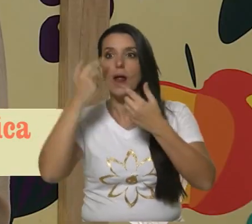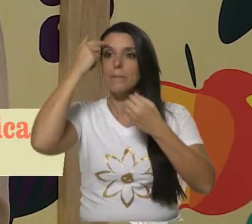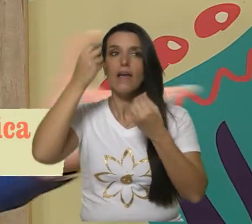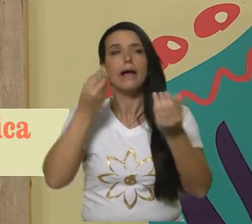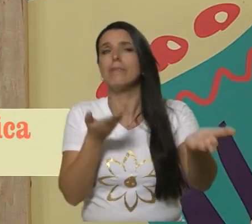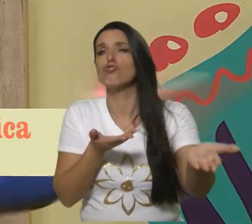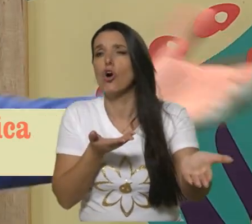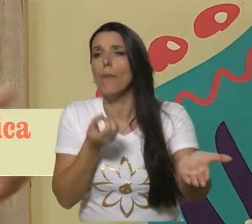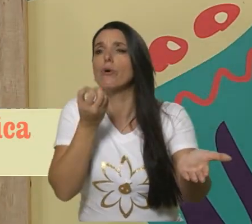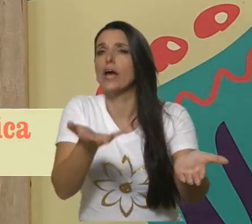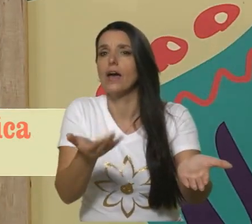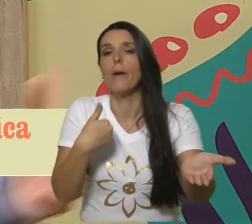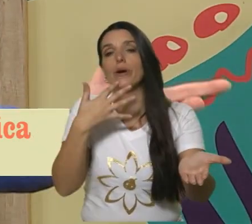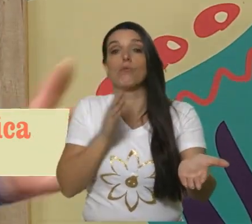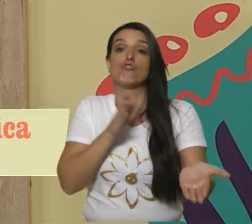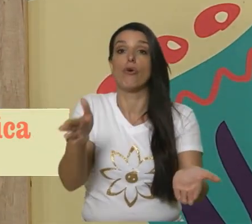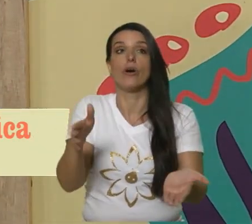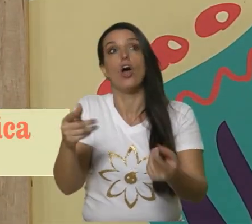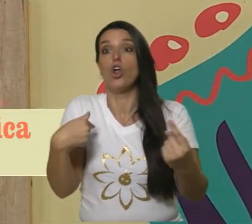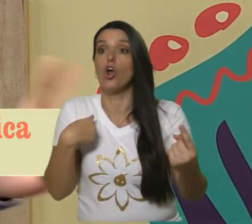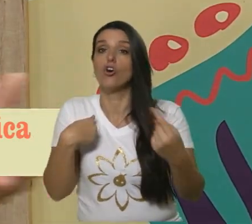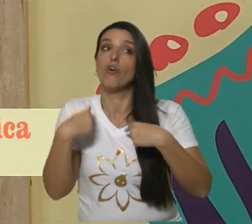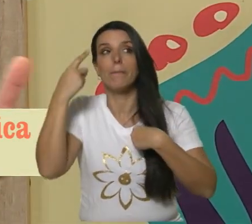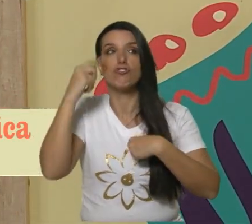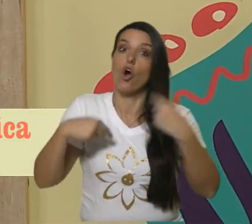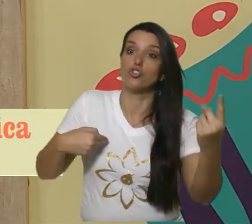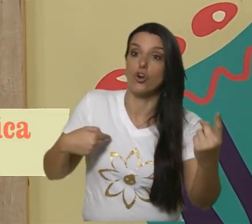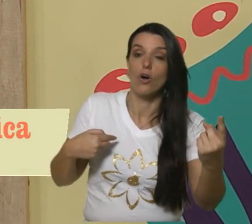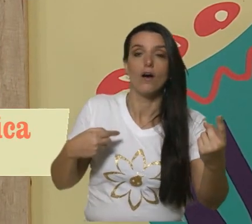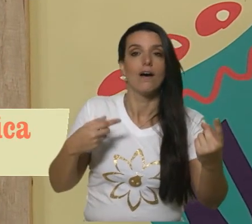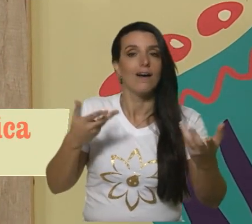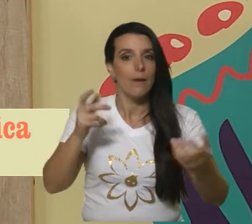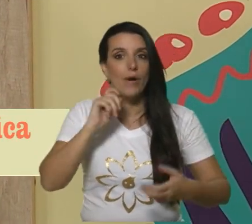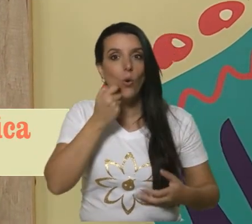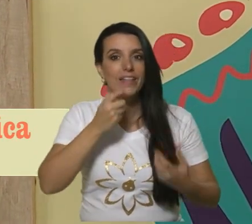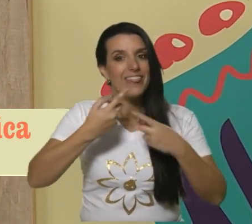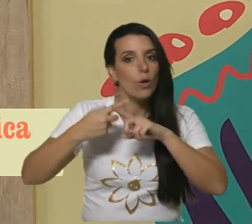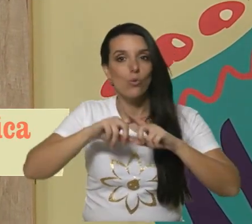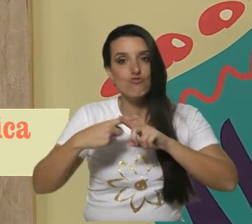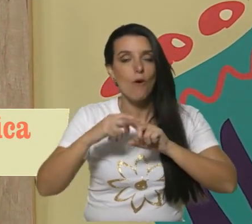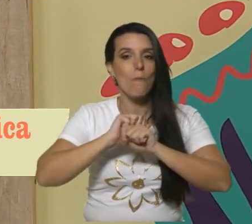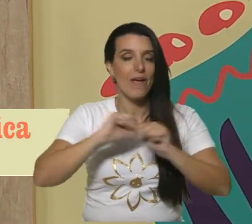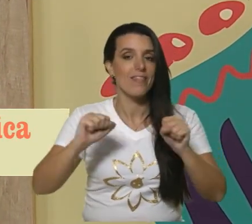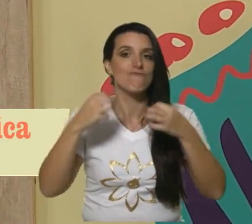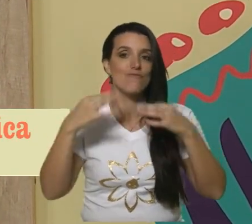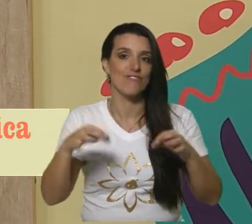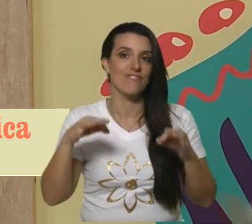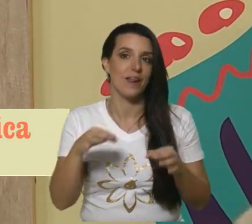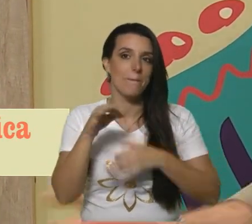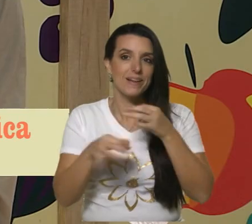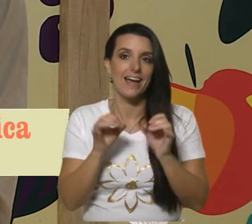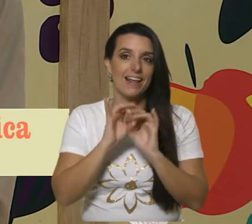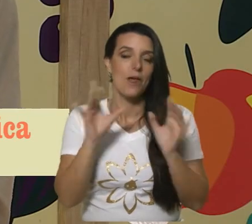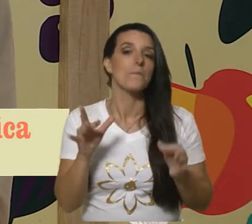esto y qué pasó vos decís yo voy a una planta y no yo buen yo pienso está buenísimo y como Cómo se puede ir desgranando la trama en una reflexión